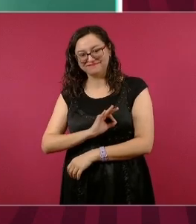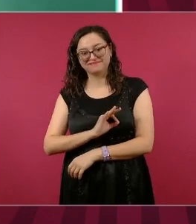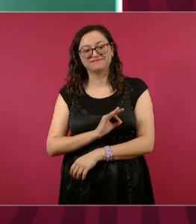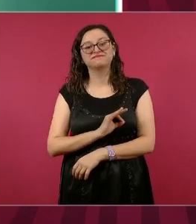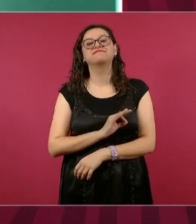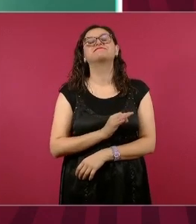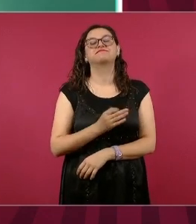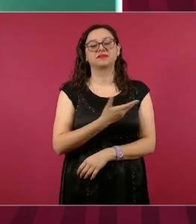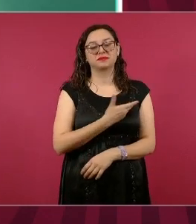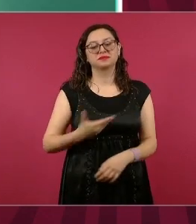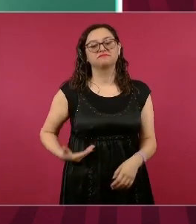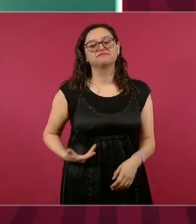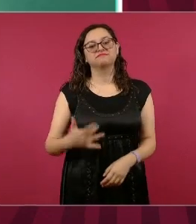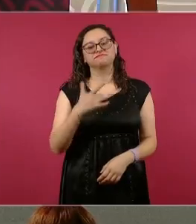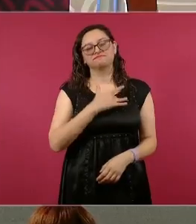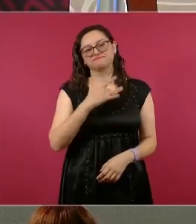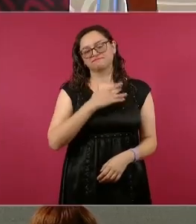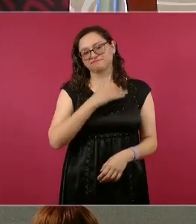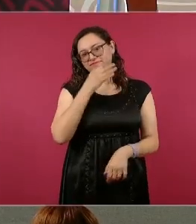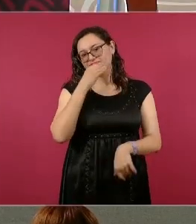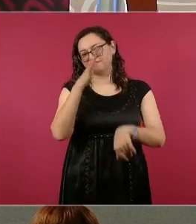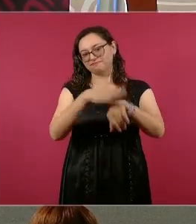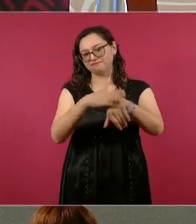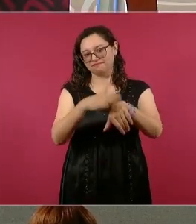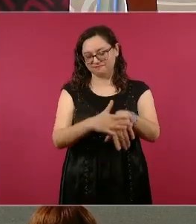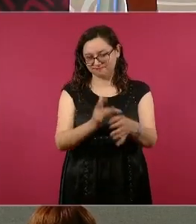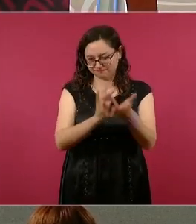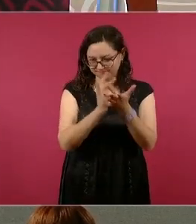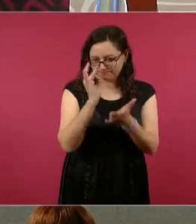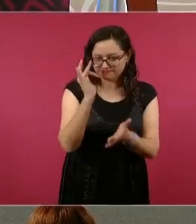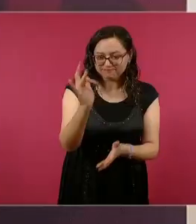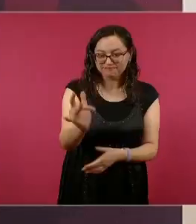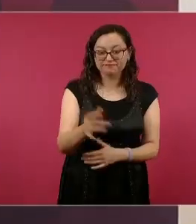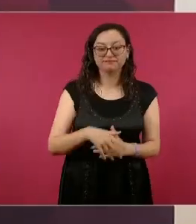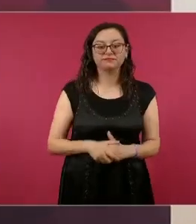corazón, desde Colima, muchísimas gracias.